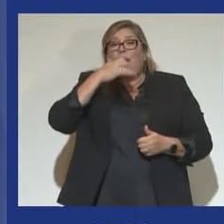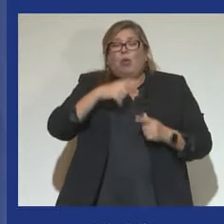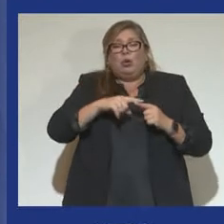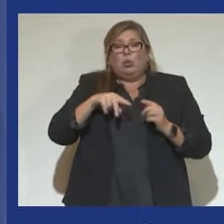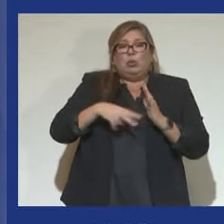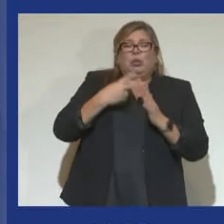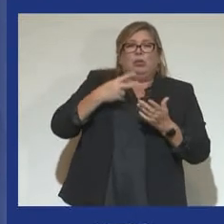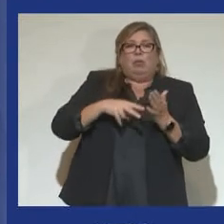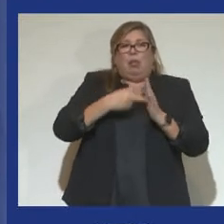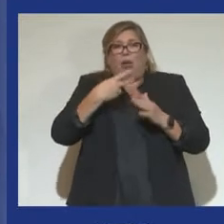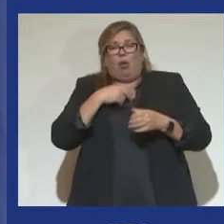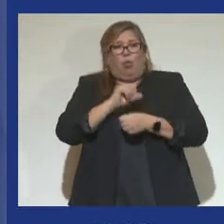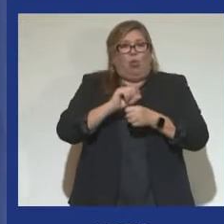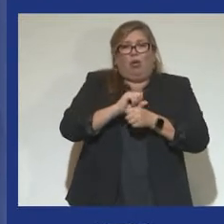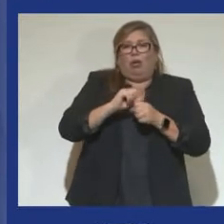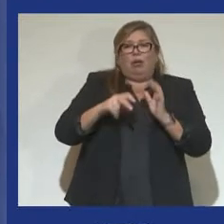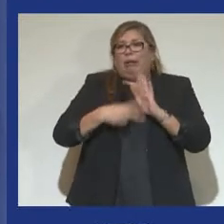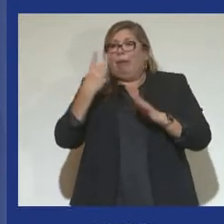duplicarlos